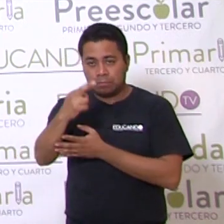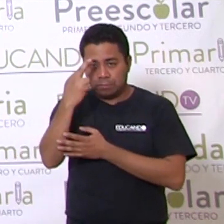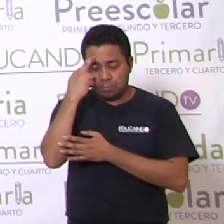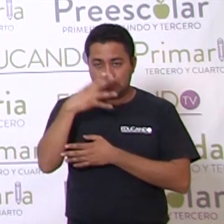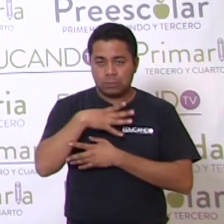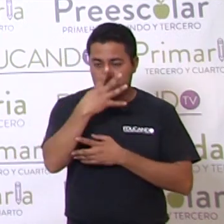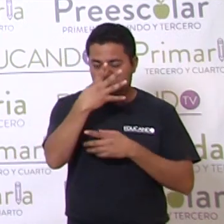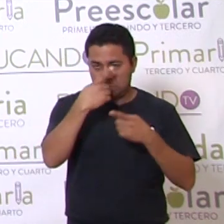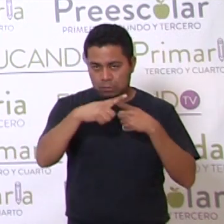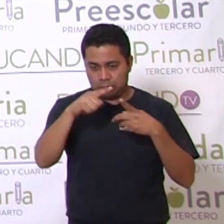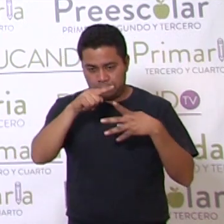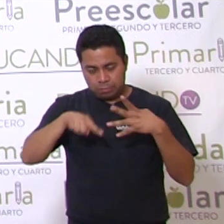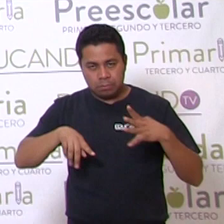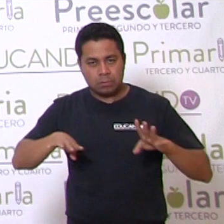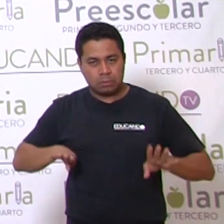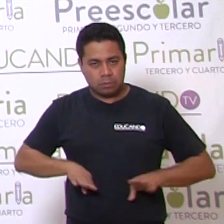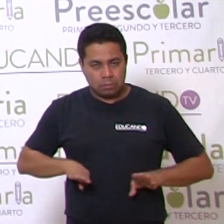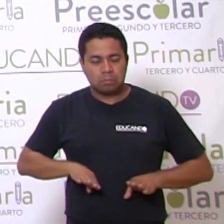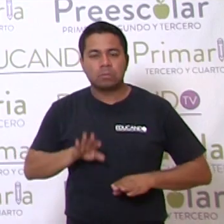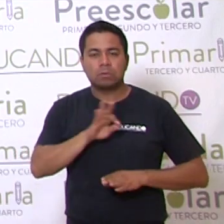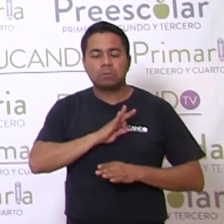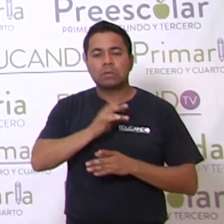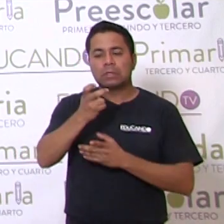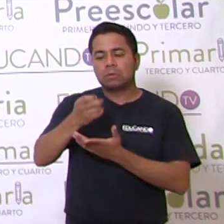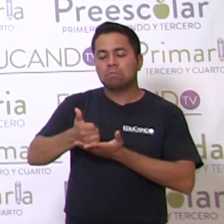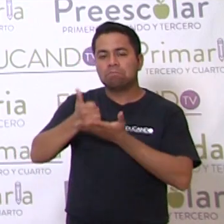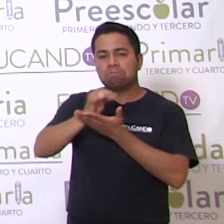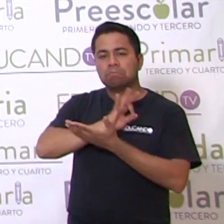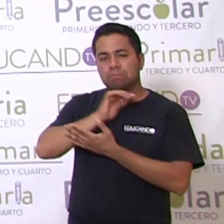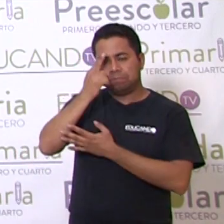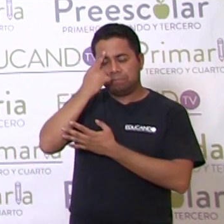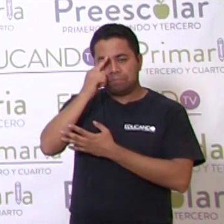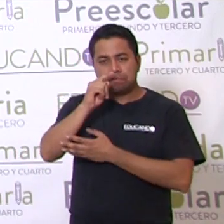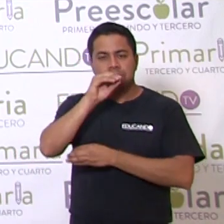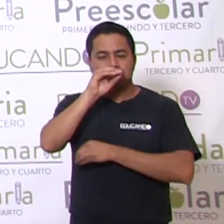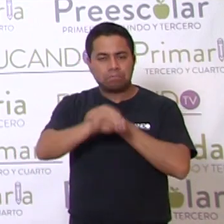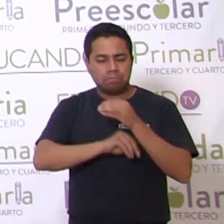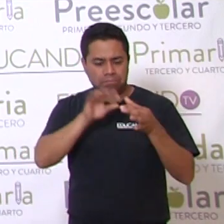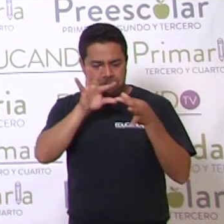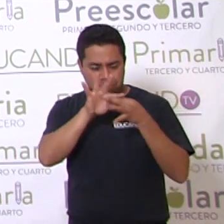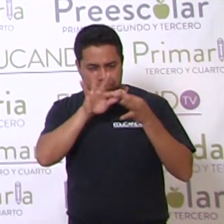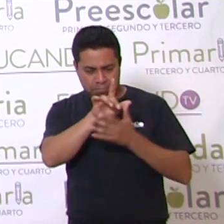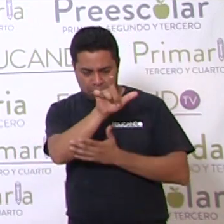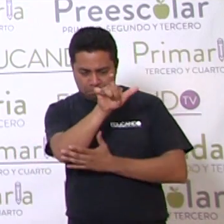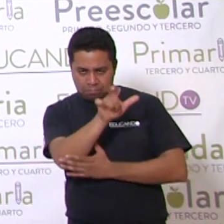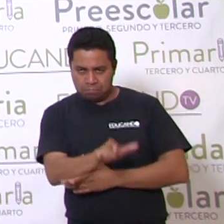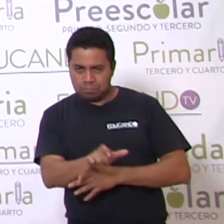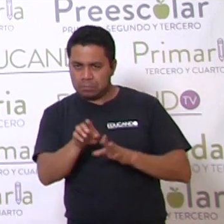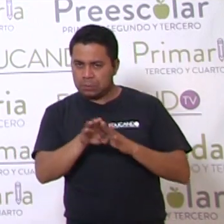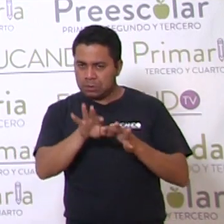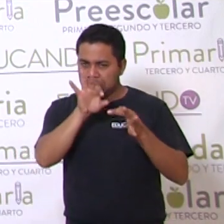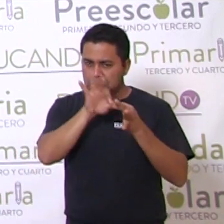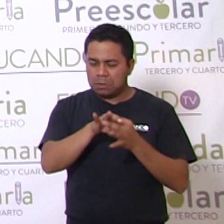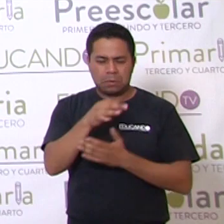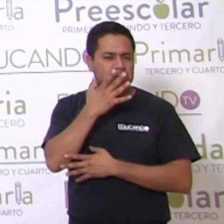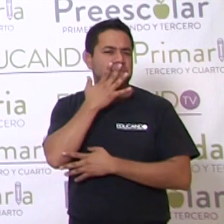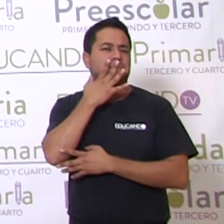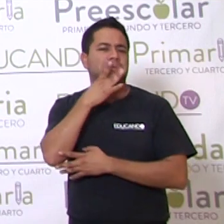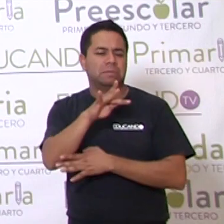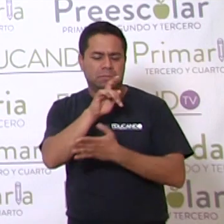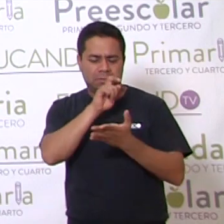de descripciones, las cuales te van a poder ayudar a poder describir de forma coherente y